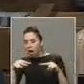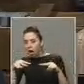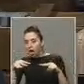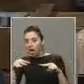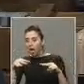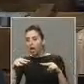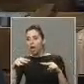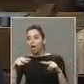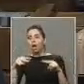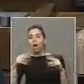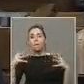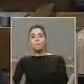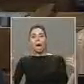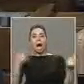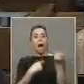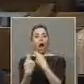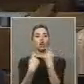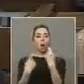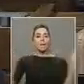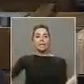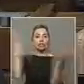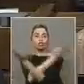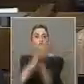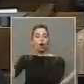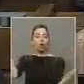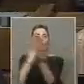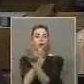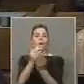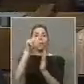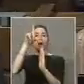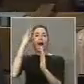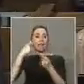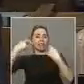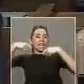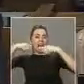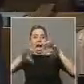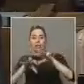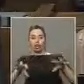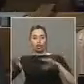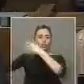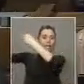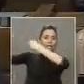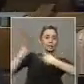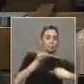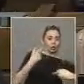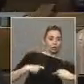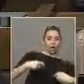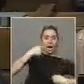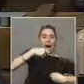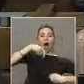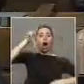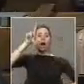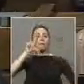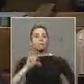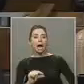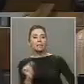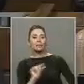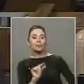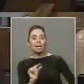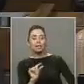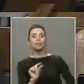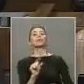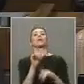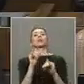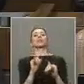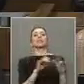crecimiento, aumento en el intercambio comercial, en la disminución de los precios de bienes importados de los Estados Unidos, y a su vez